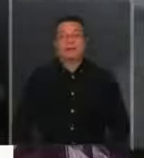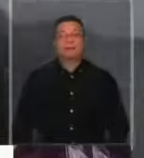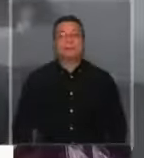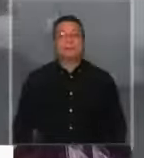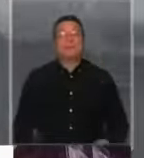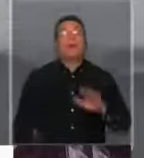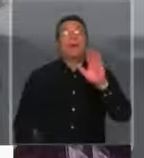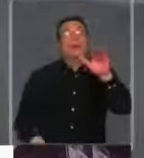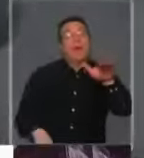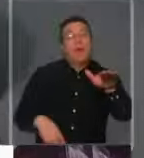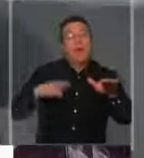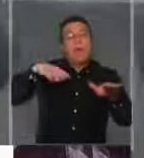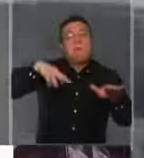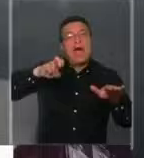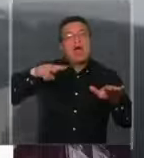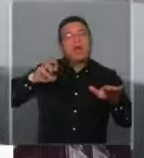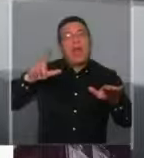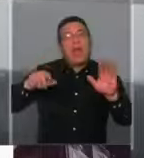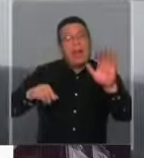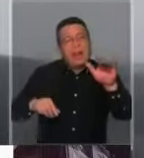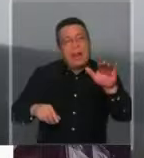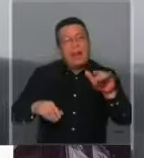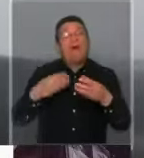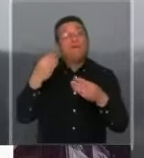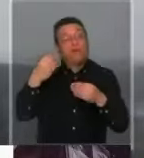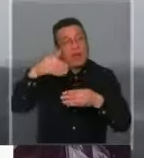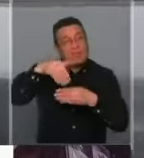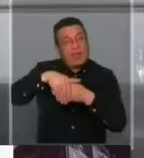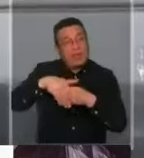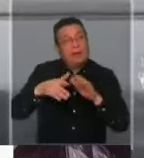Don Manuel, buenas tardes.